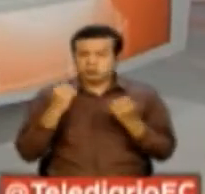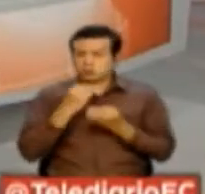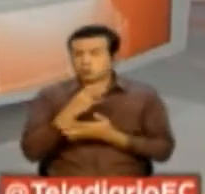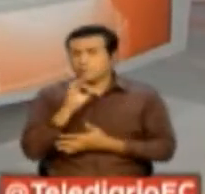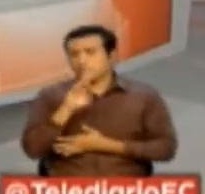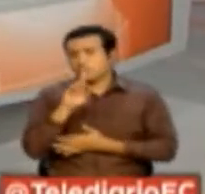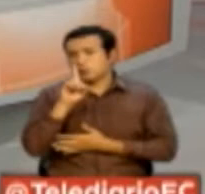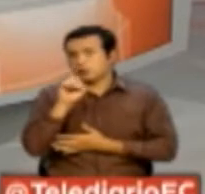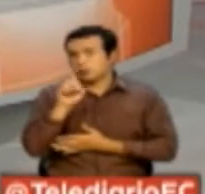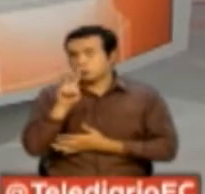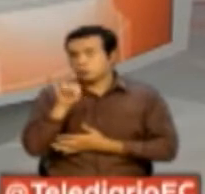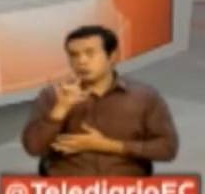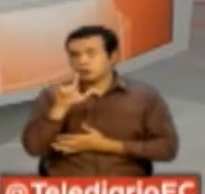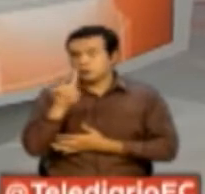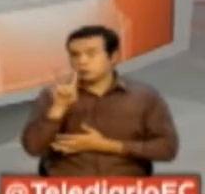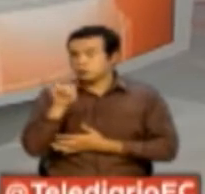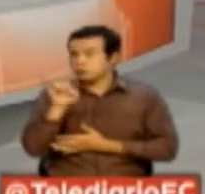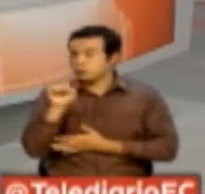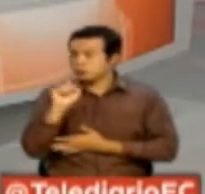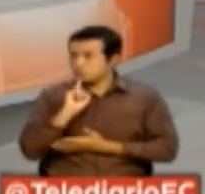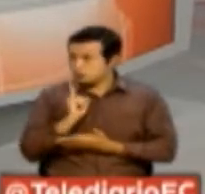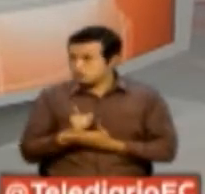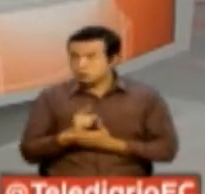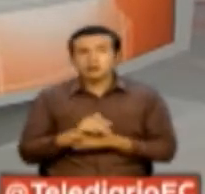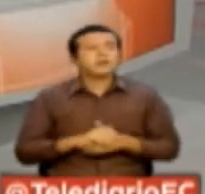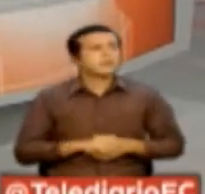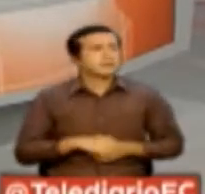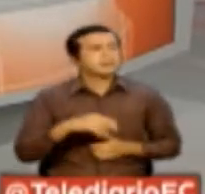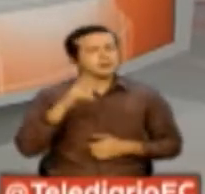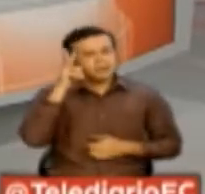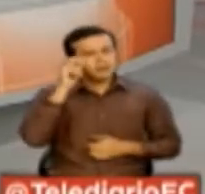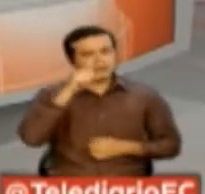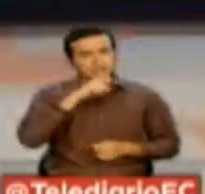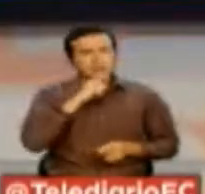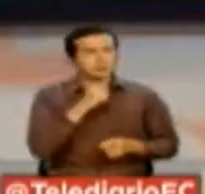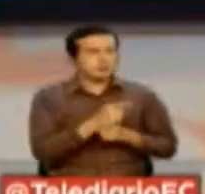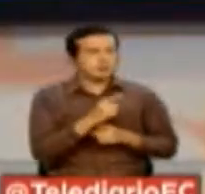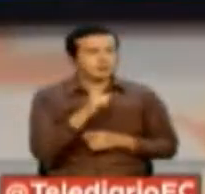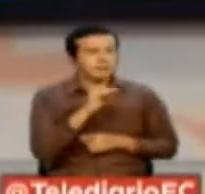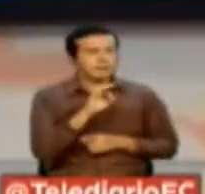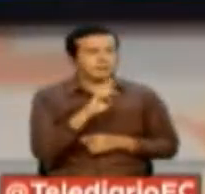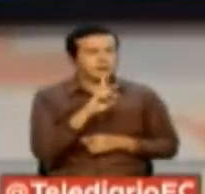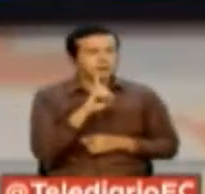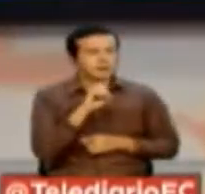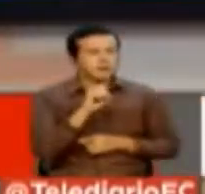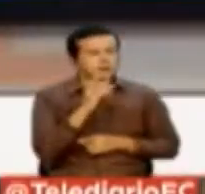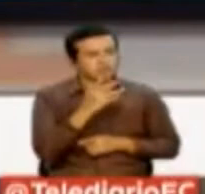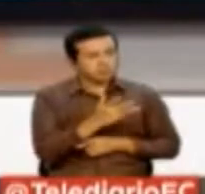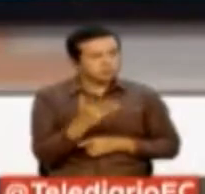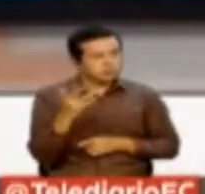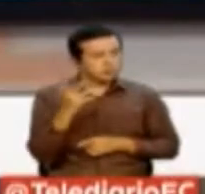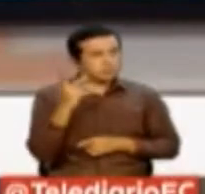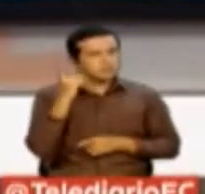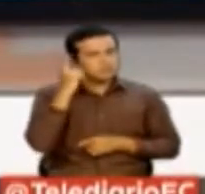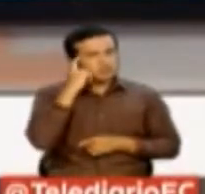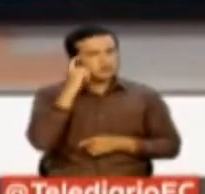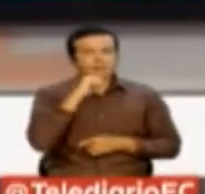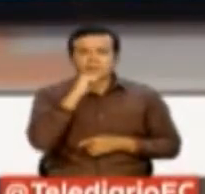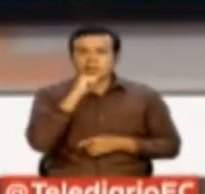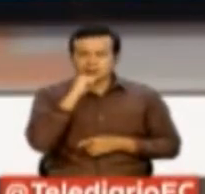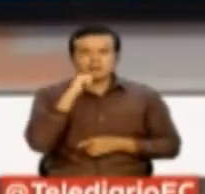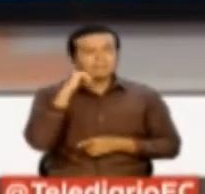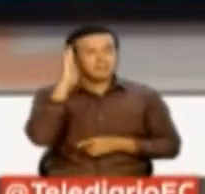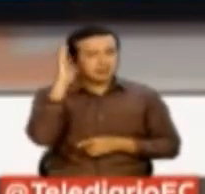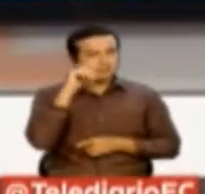fernando villavicencio esto es así yo creo que sí creo que fernando quizás se quede corto